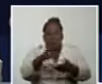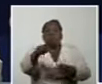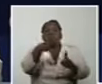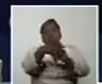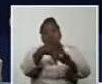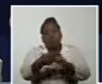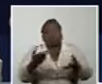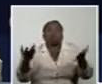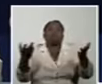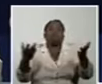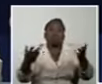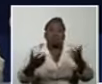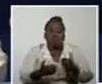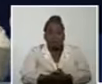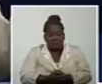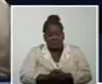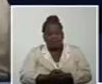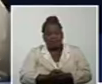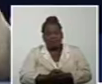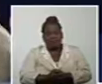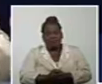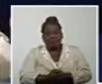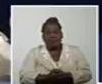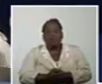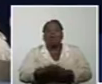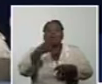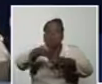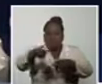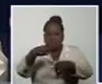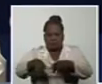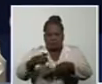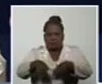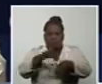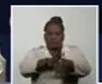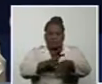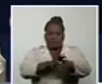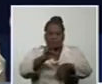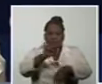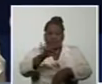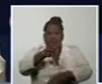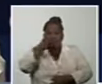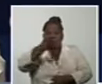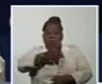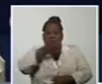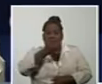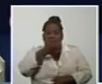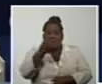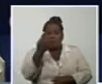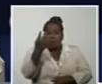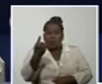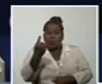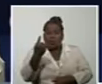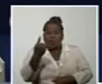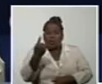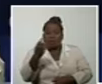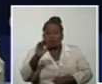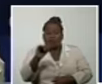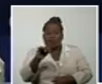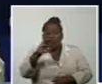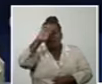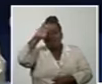prueba. Hay otras enfermedades, también lo he dicho. Hay una que es la fiebre